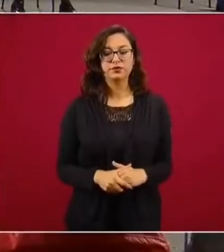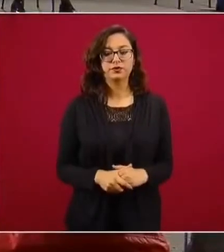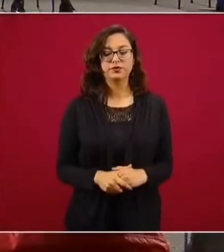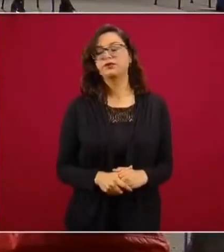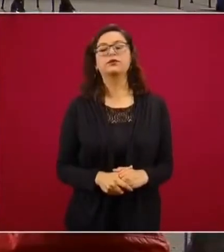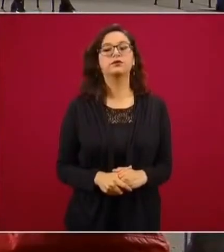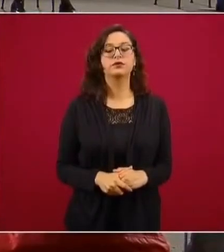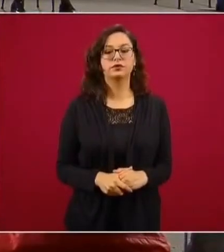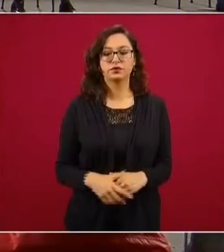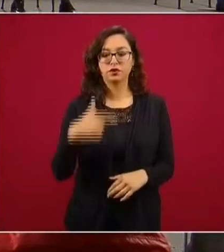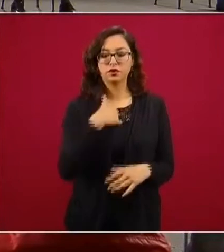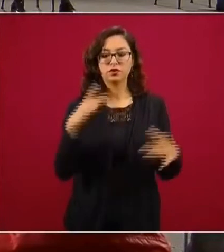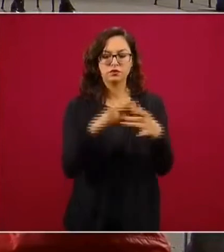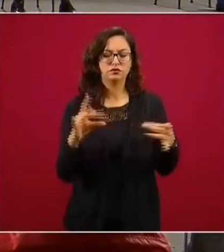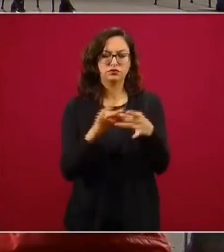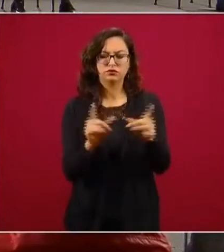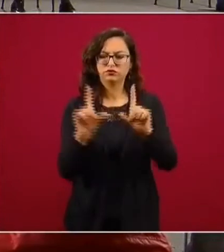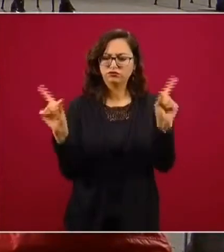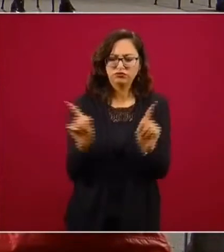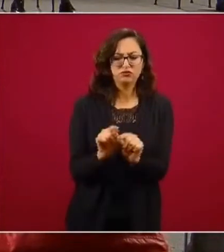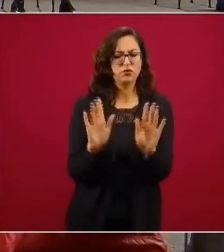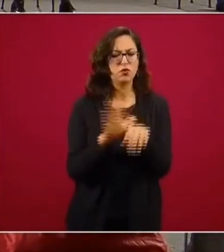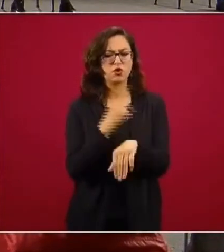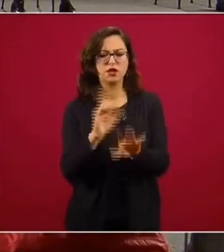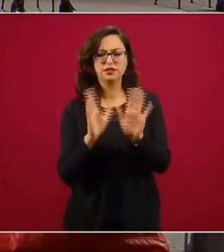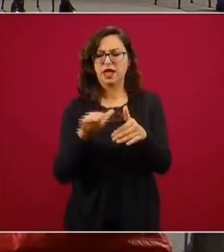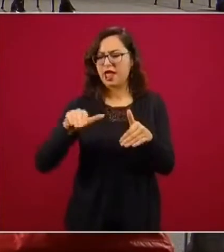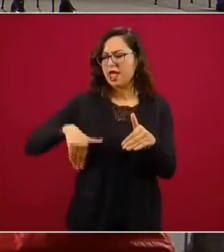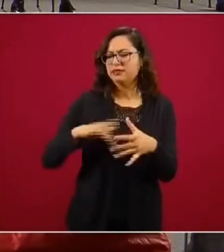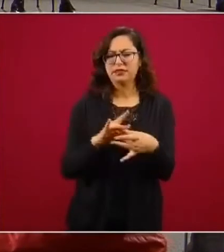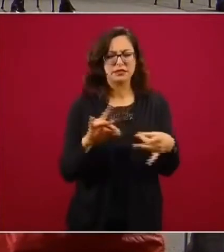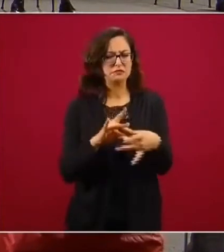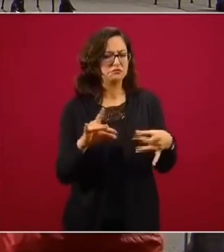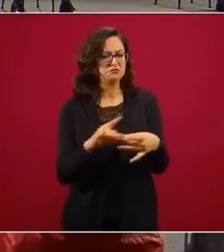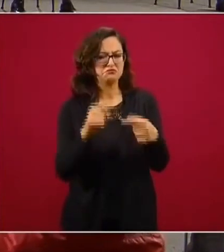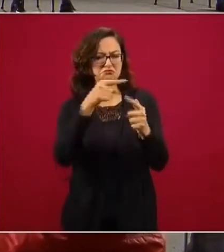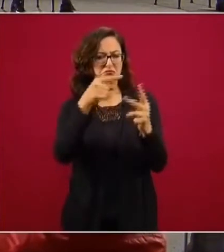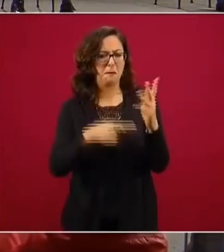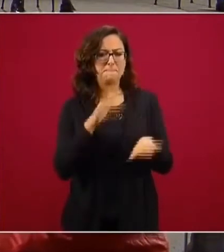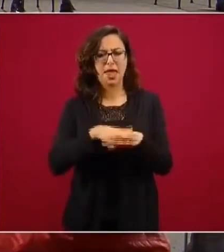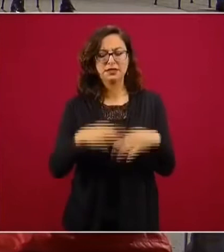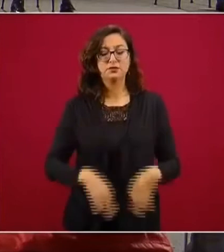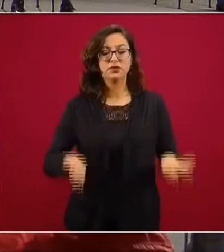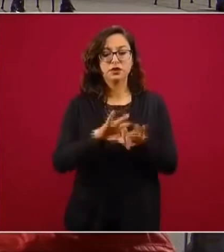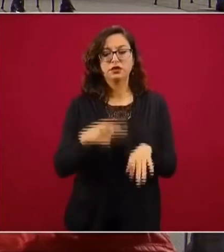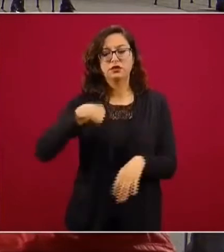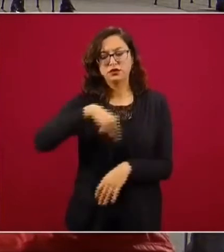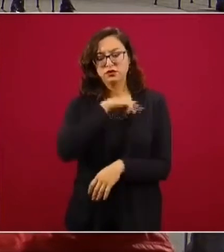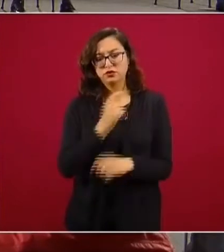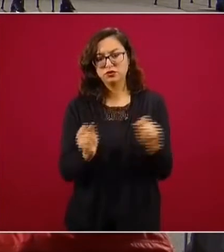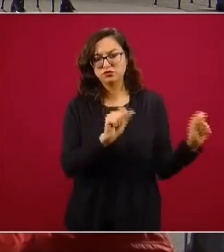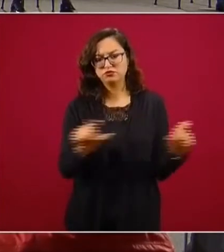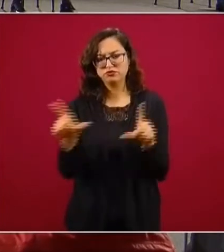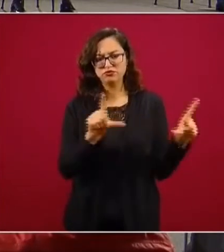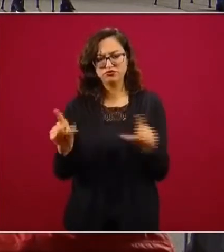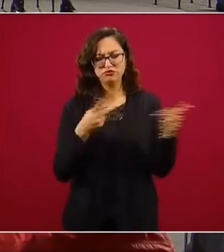Bueno, muy breve, porque ya aquí se dijeron las cuestiones más importantes. Preparamos una presentación, nada más para que tengamos en